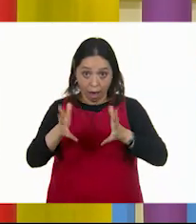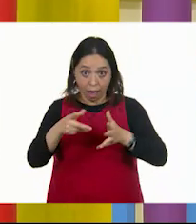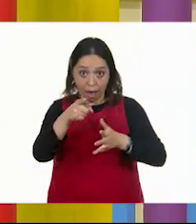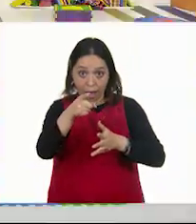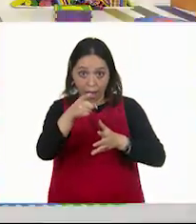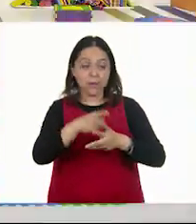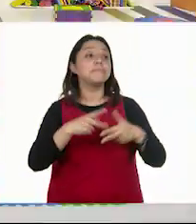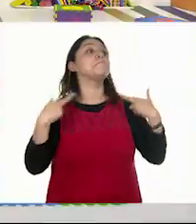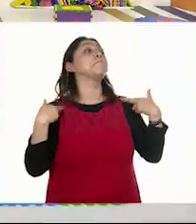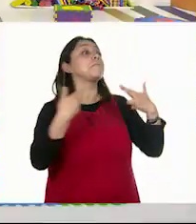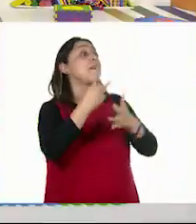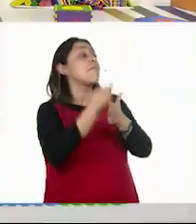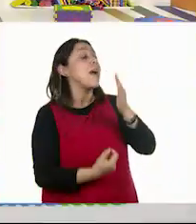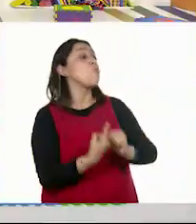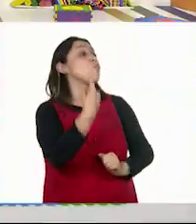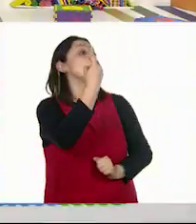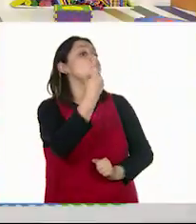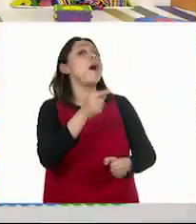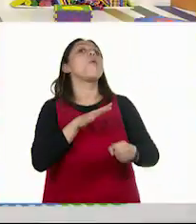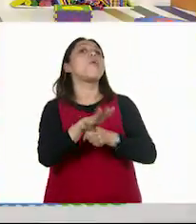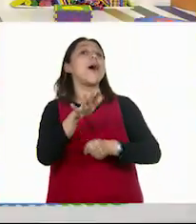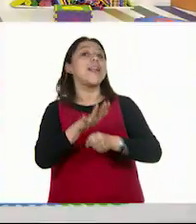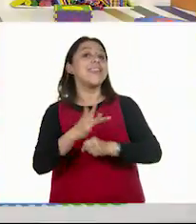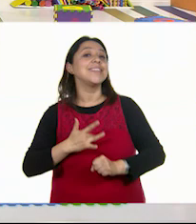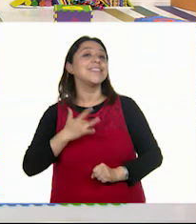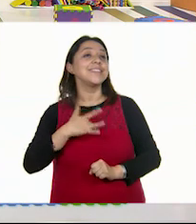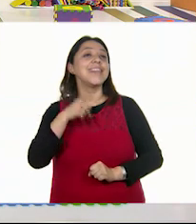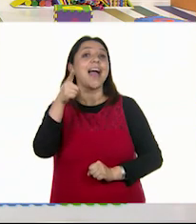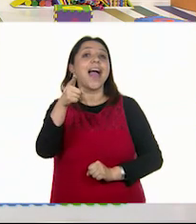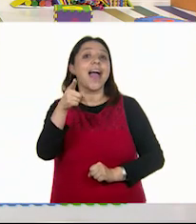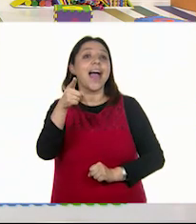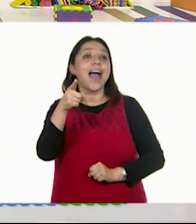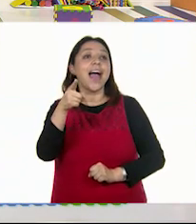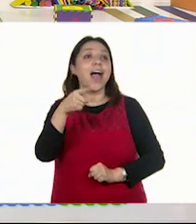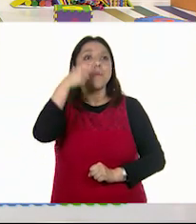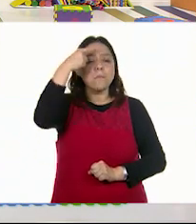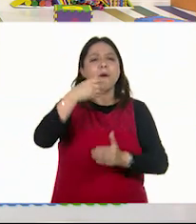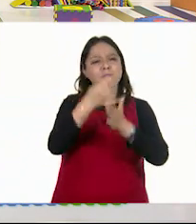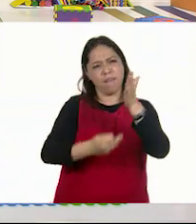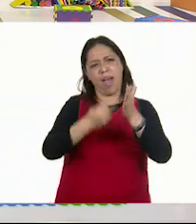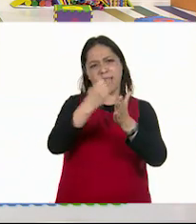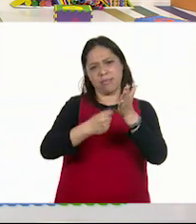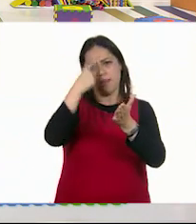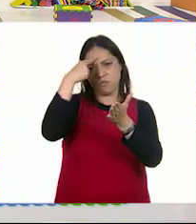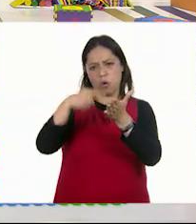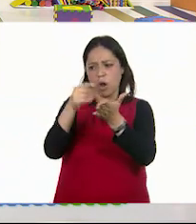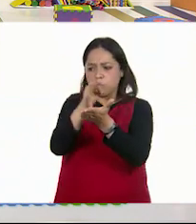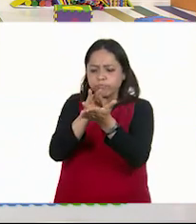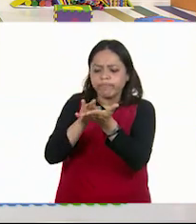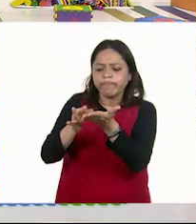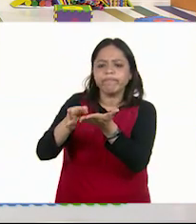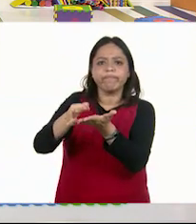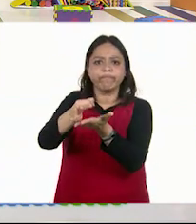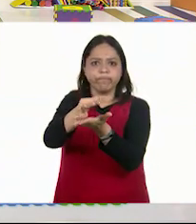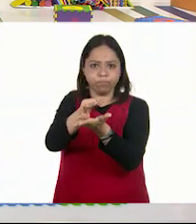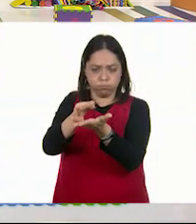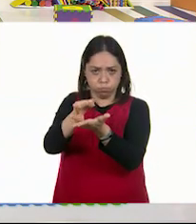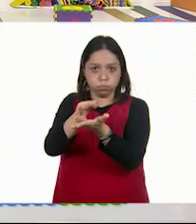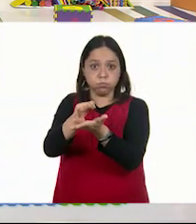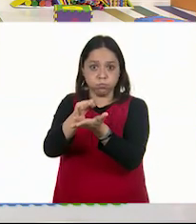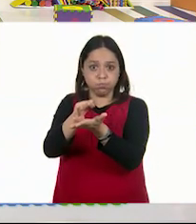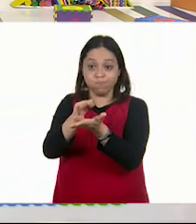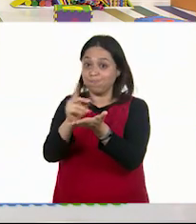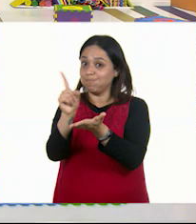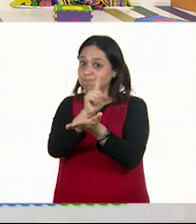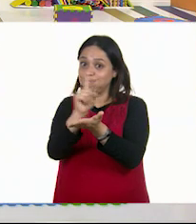Maestra, Leni, nos queda solo uno. ¿Adivinen cuál es? Ay, es una leguminosa porque nos faltan más leguminosas. Ah, no, no es una